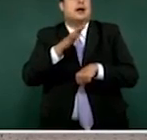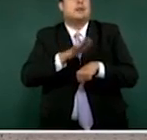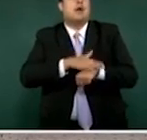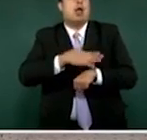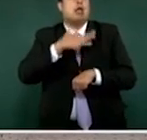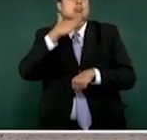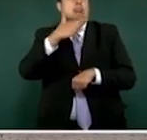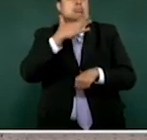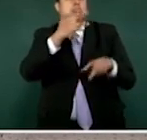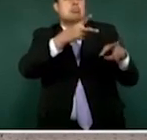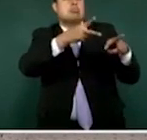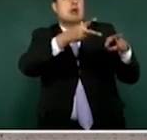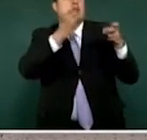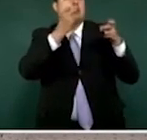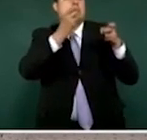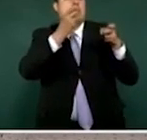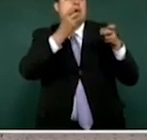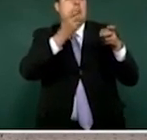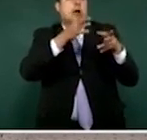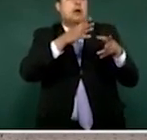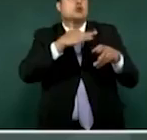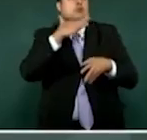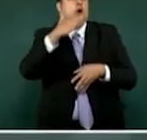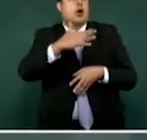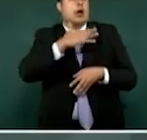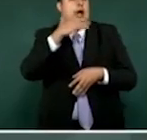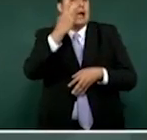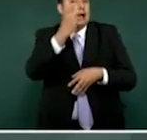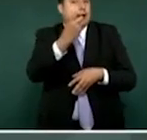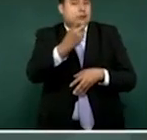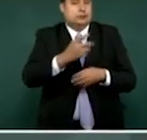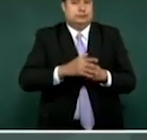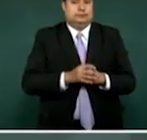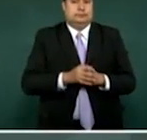saqueo, por la corrupción.